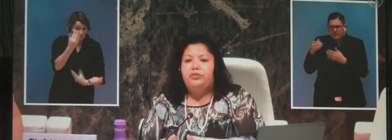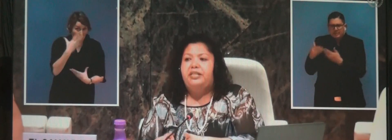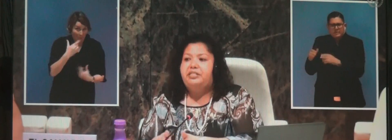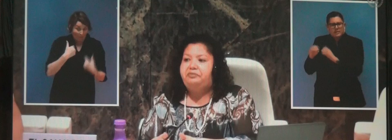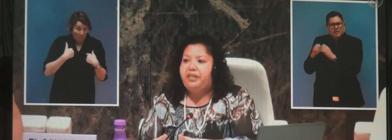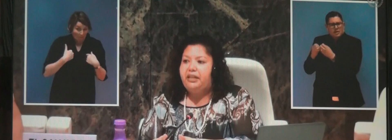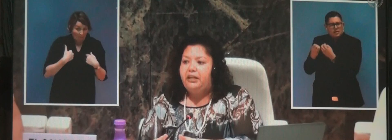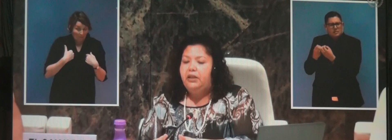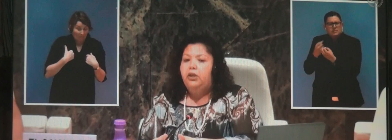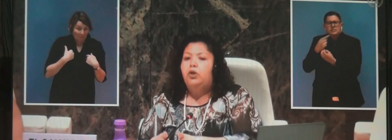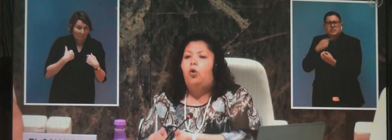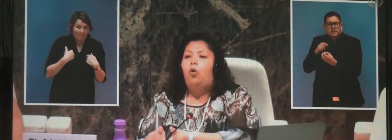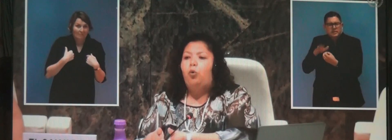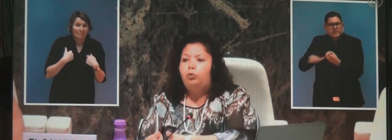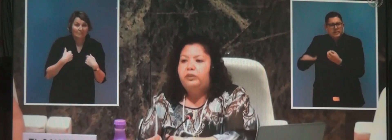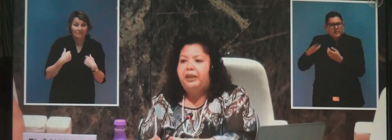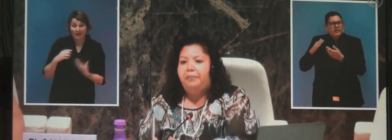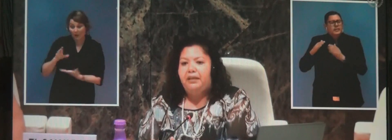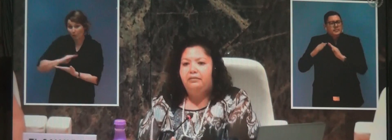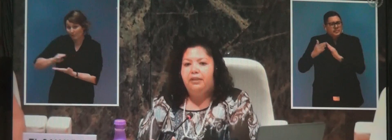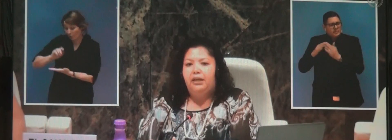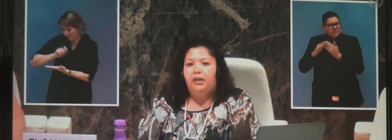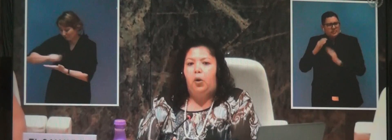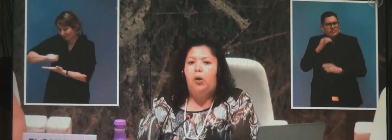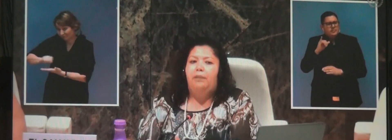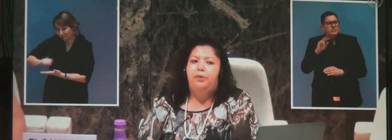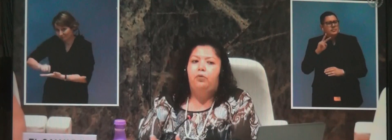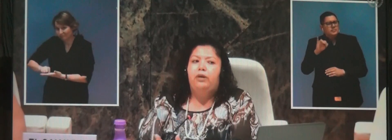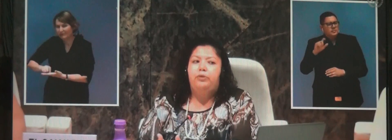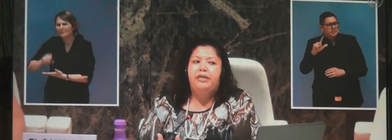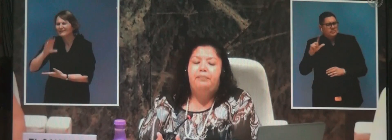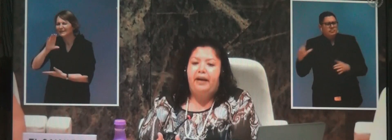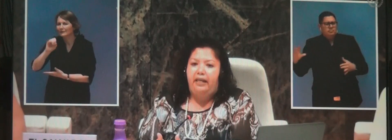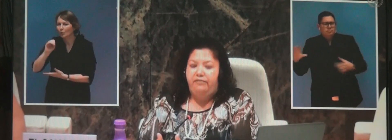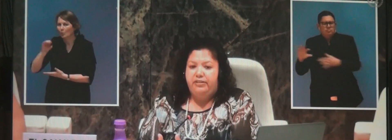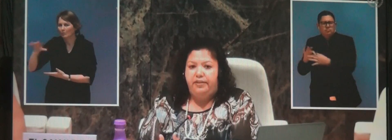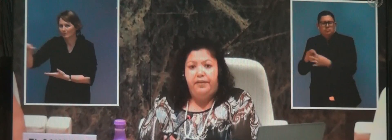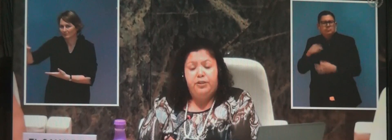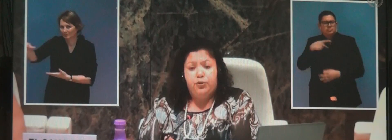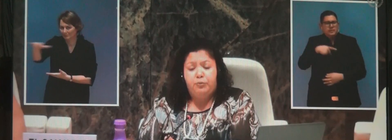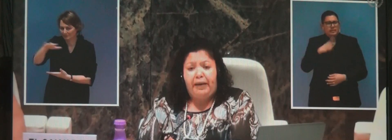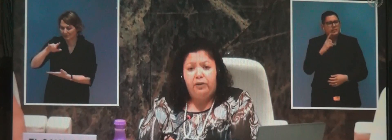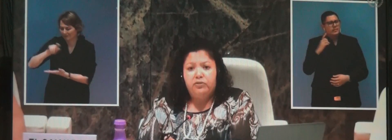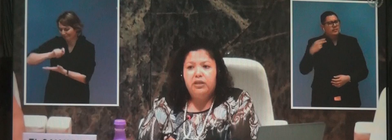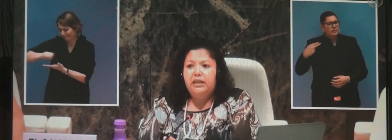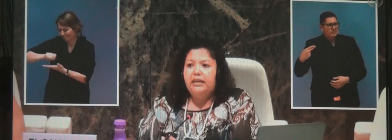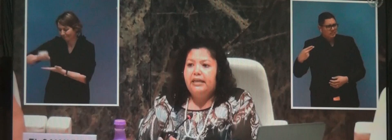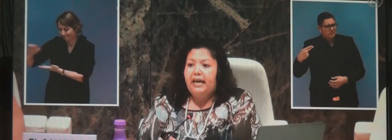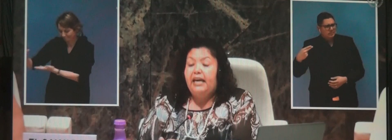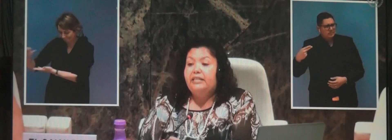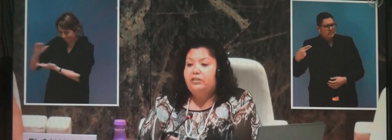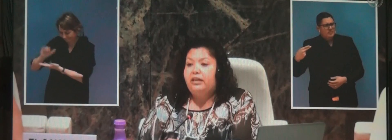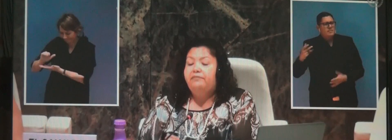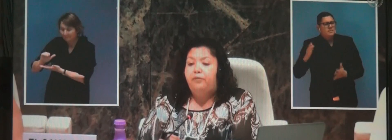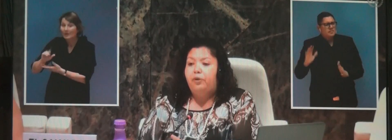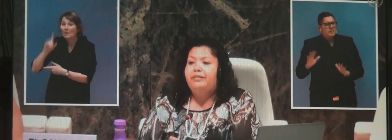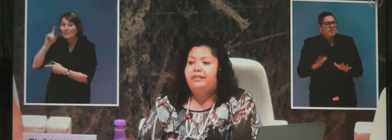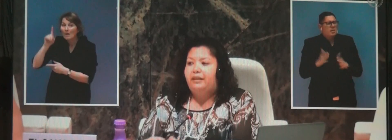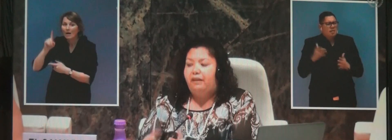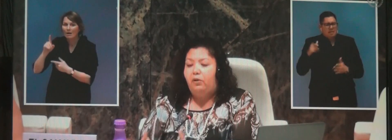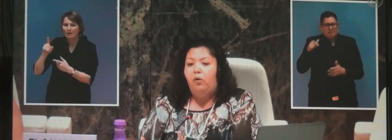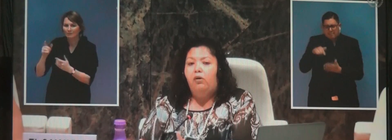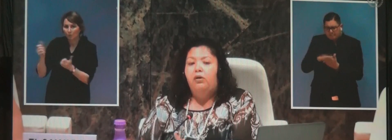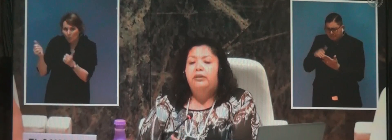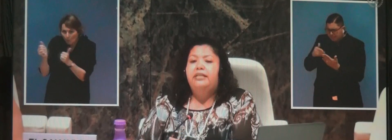de sociedad civil conjuntamente con la Procuraduría para la Defensa de Derechos Humanos, que este informe